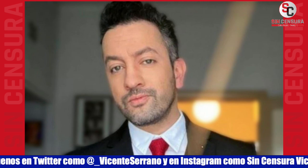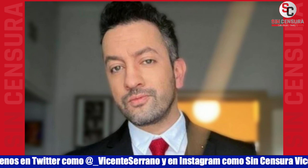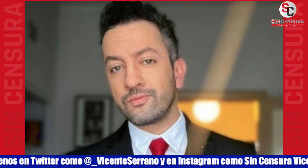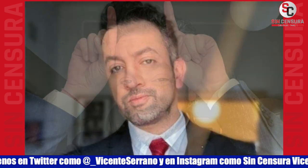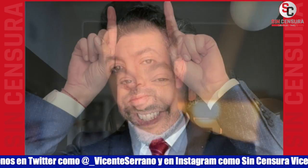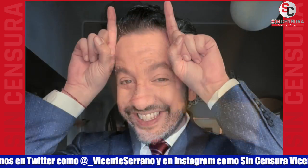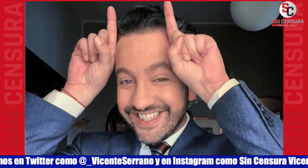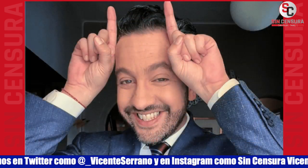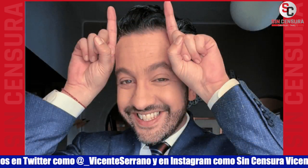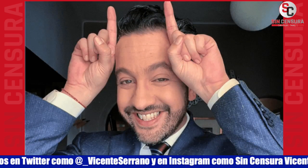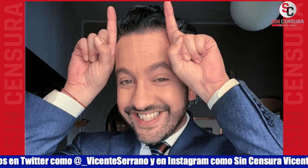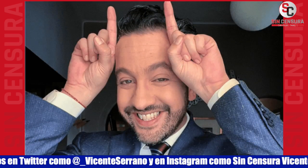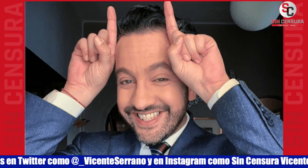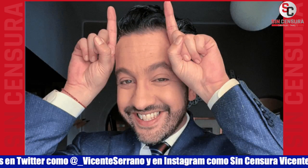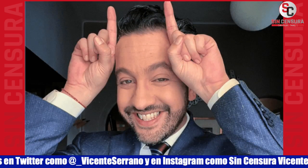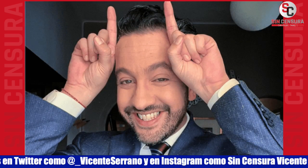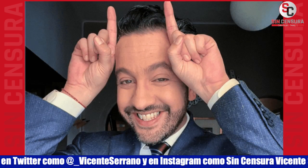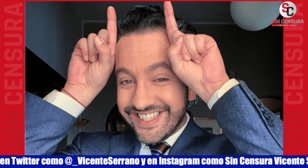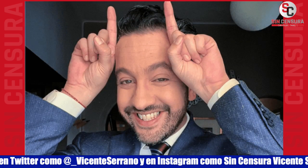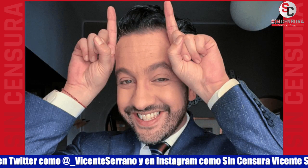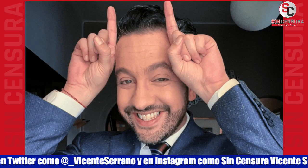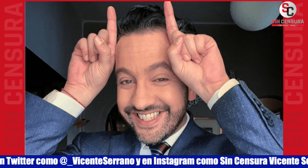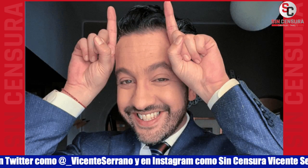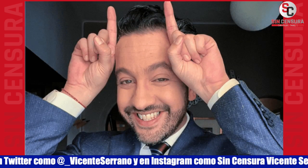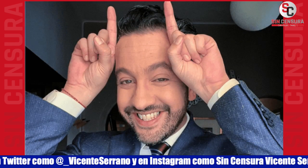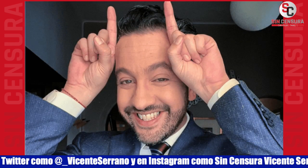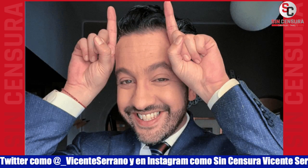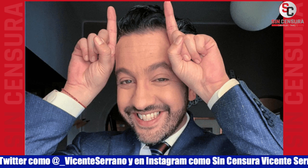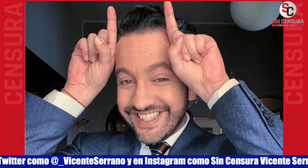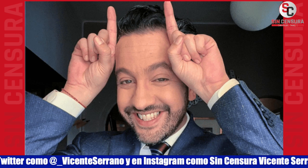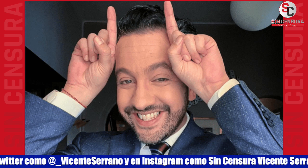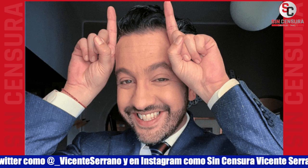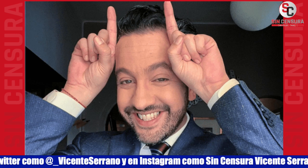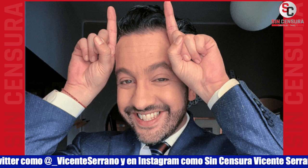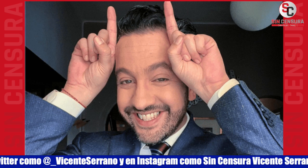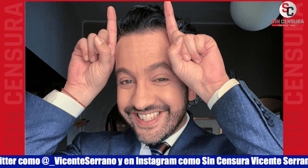a enojar el pseudocómico. Y bueno, le pido a don David que nos grabe, no